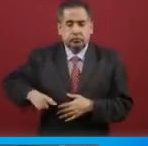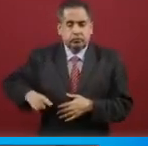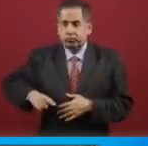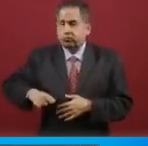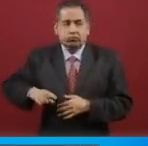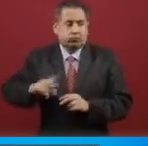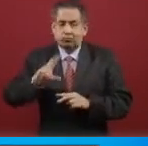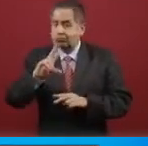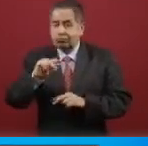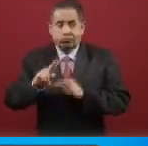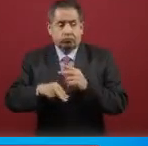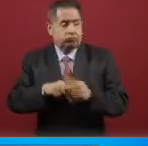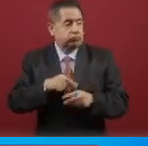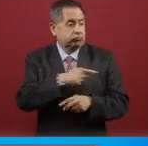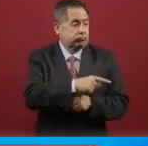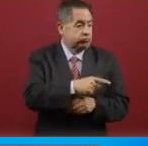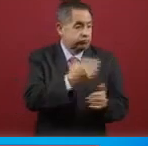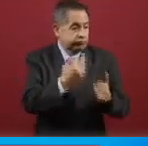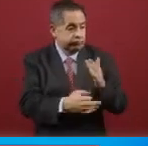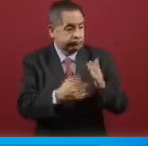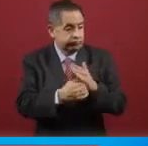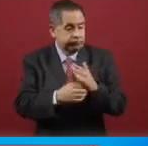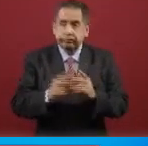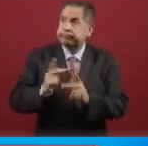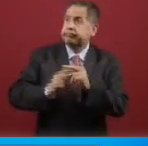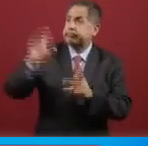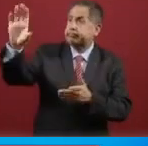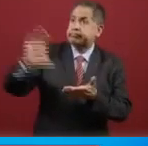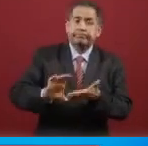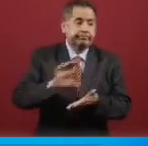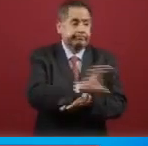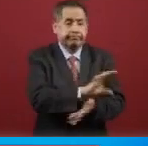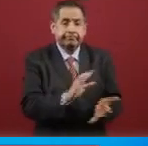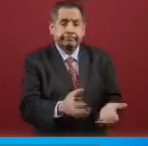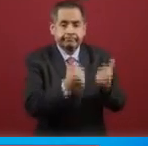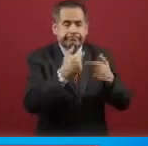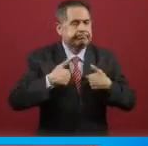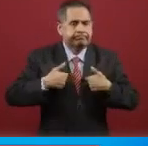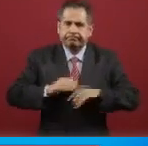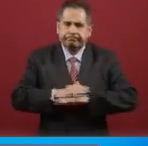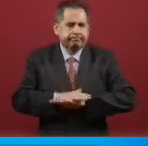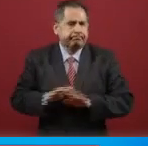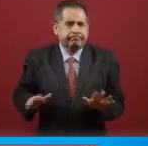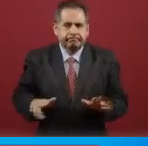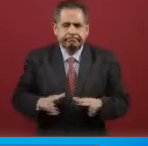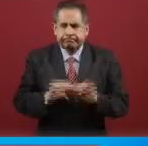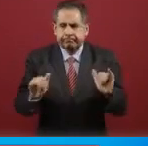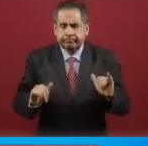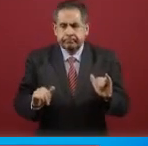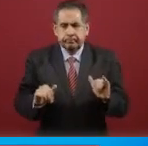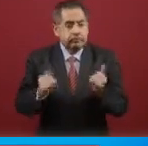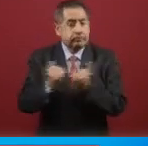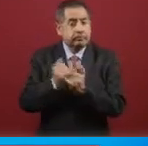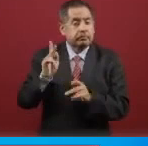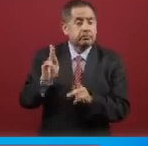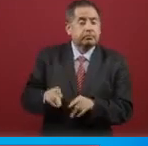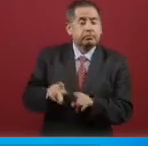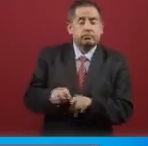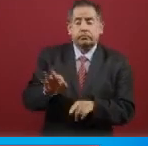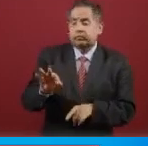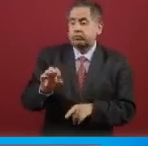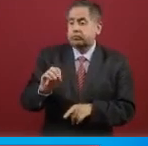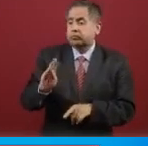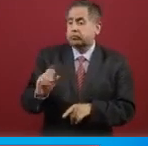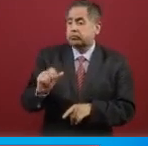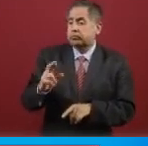rescatar a ninguna empresa. No habrá privatizaciones, no habrá condonaciones de impuestos, no habrá